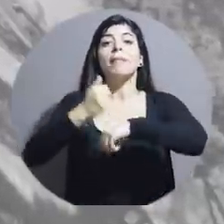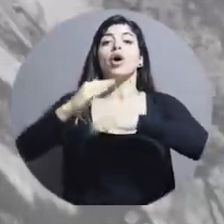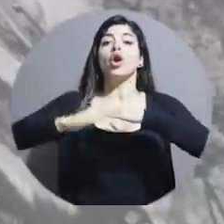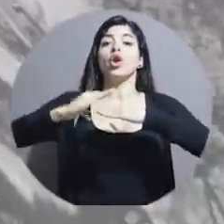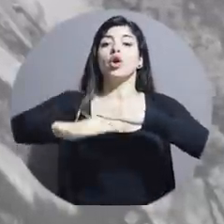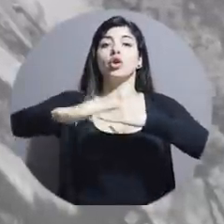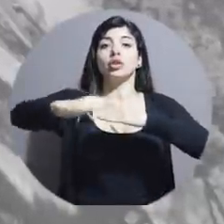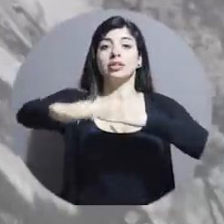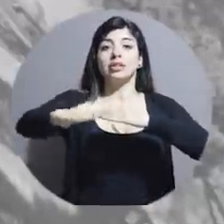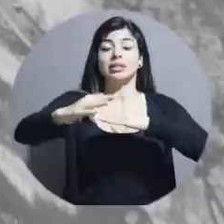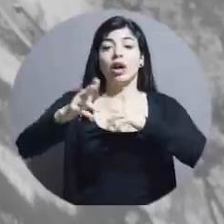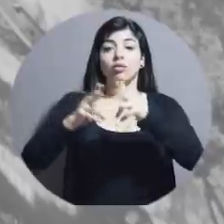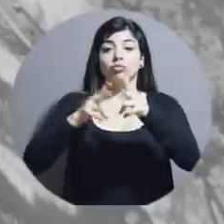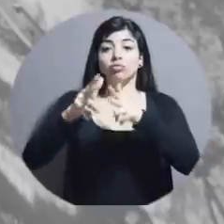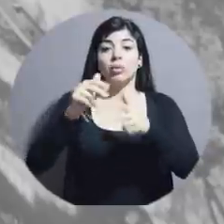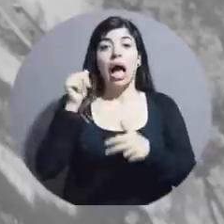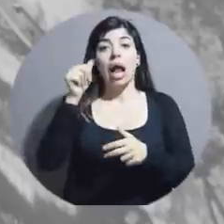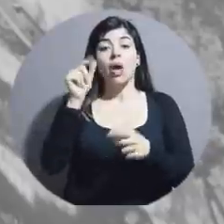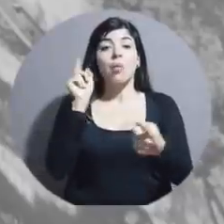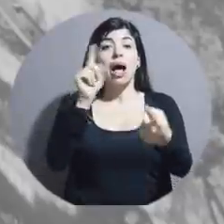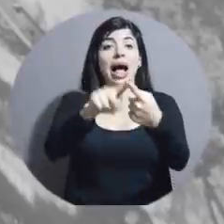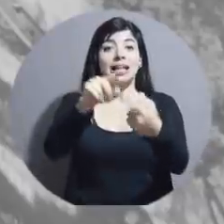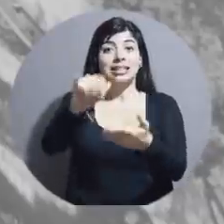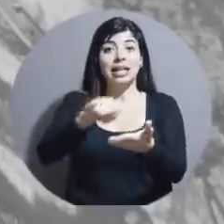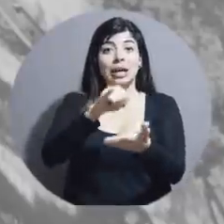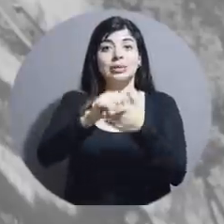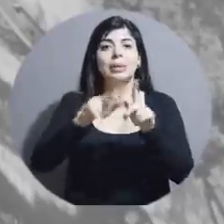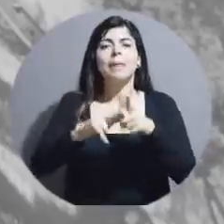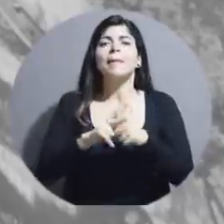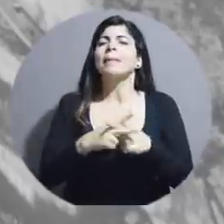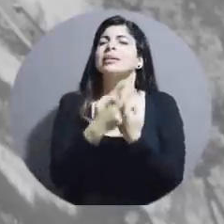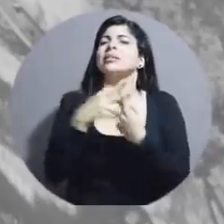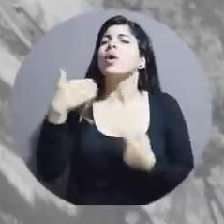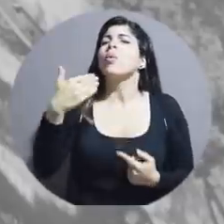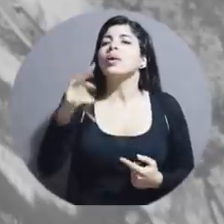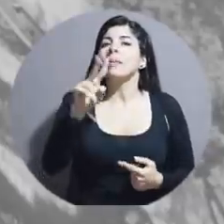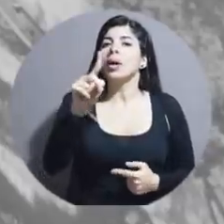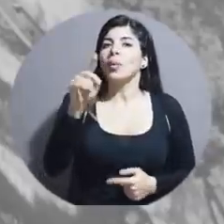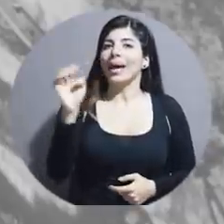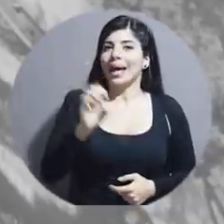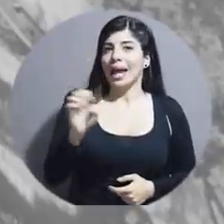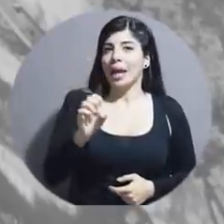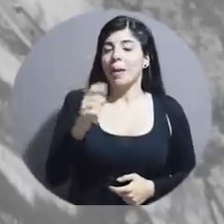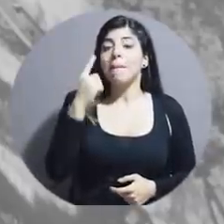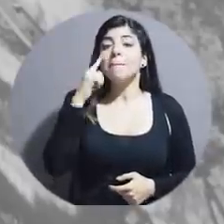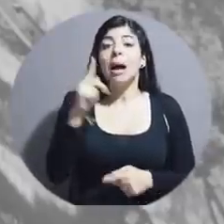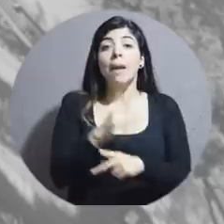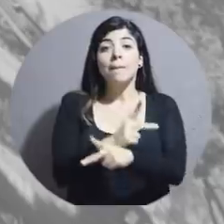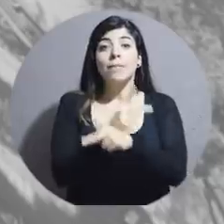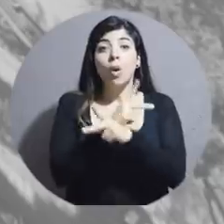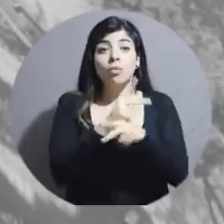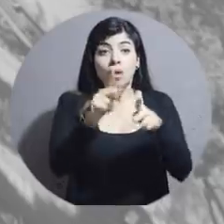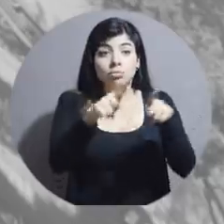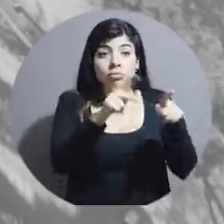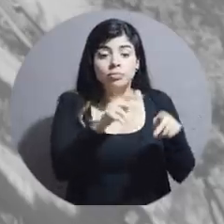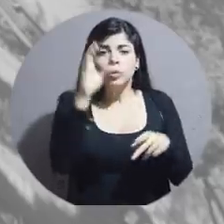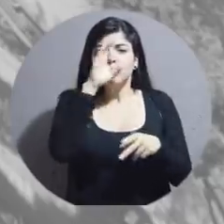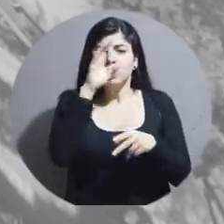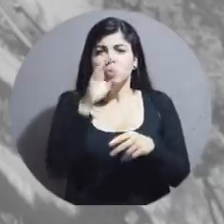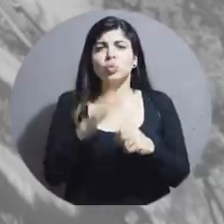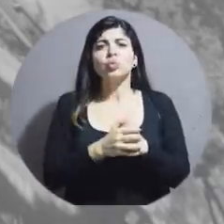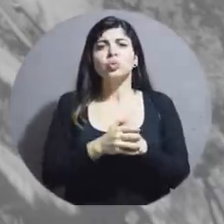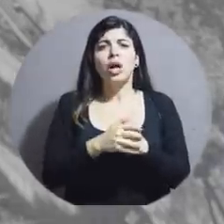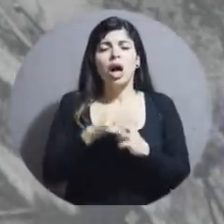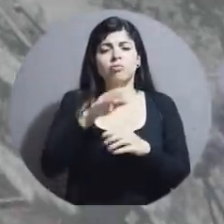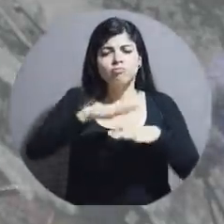colocación de la losa de rodamiento del tramo Alajuela San José comienza el 21 de enero para proteger a la ciudadanía y